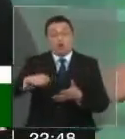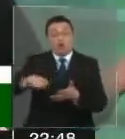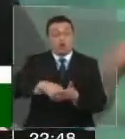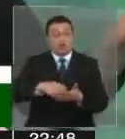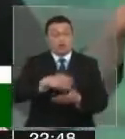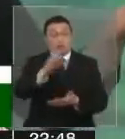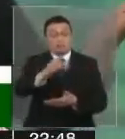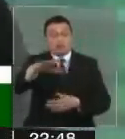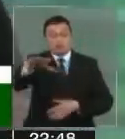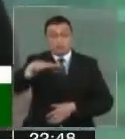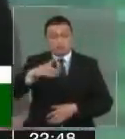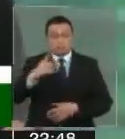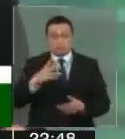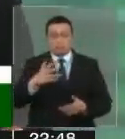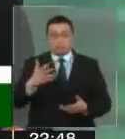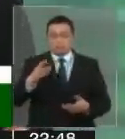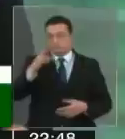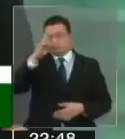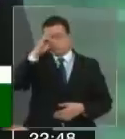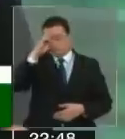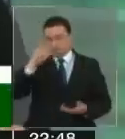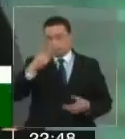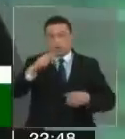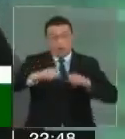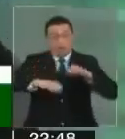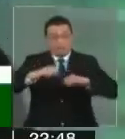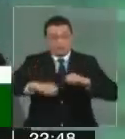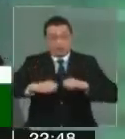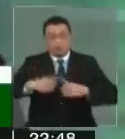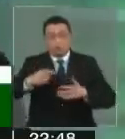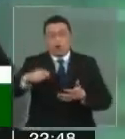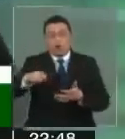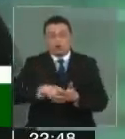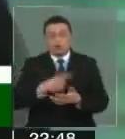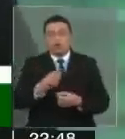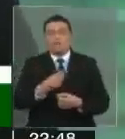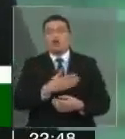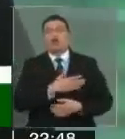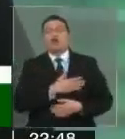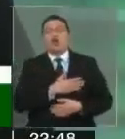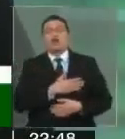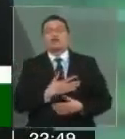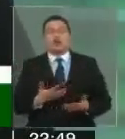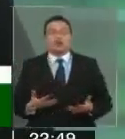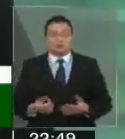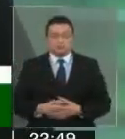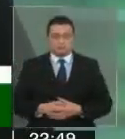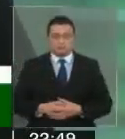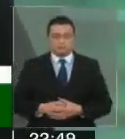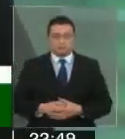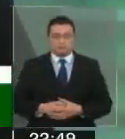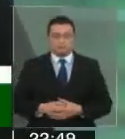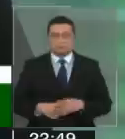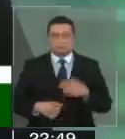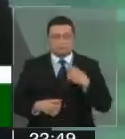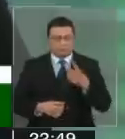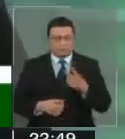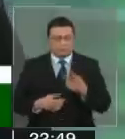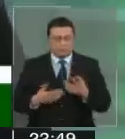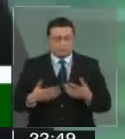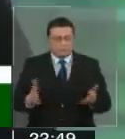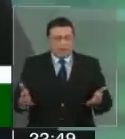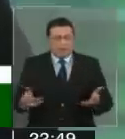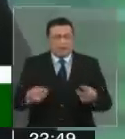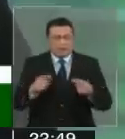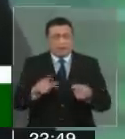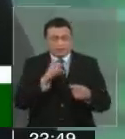personas en situación increíble nomás, pero bueno, el empresario que contrata porque tiene buen corazón. Yo encuentro horrible, o sea, está